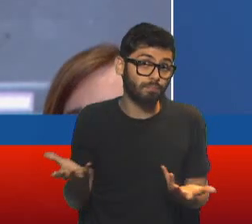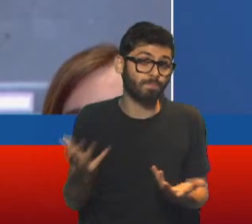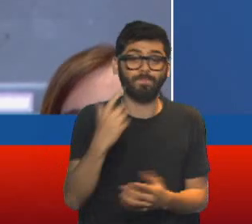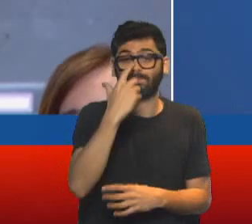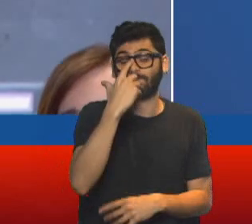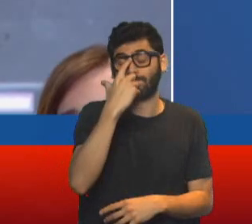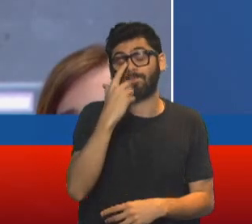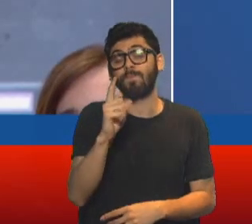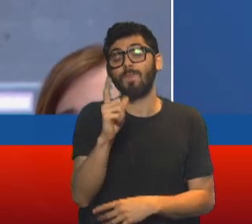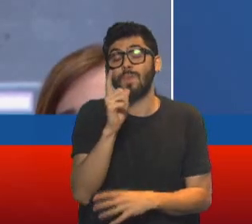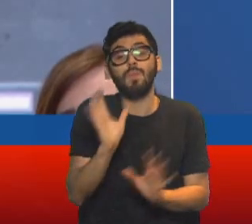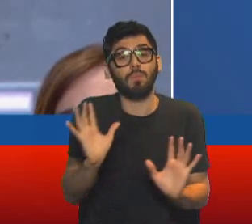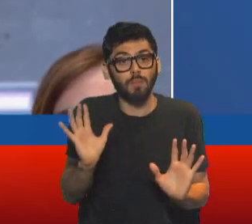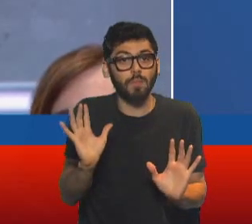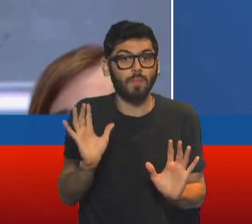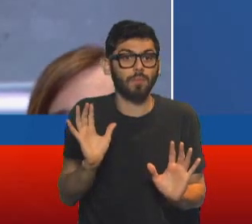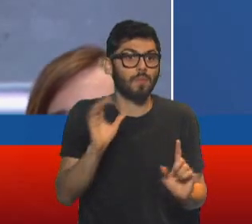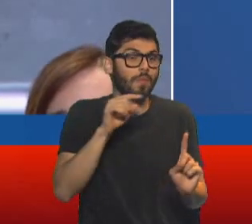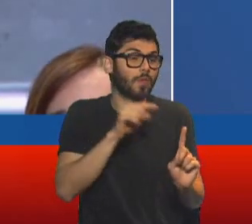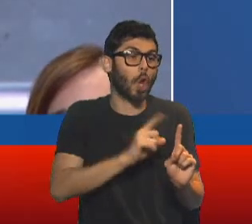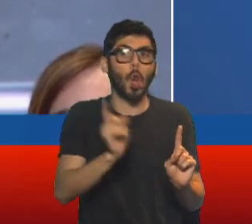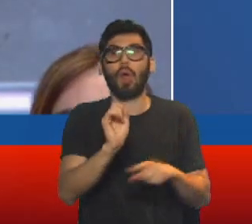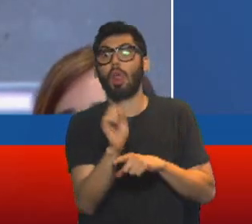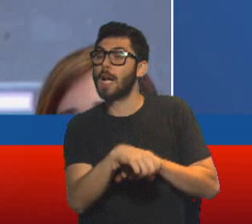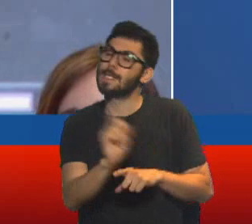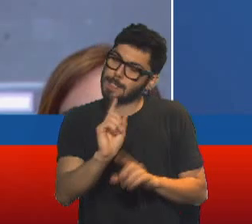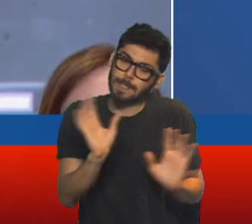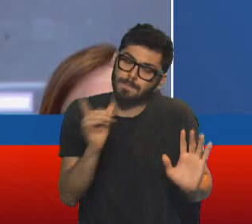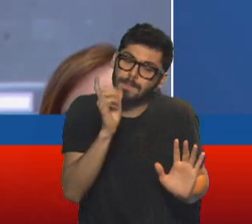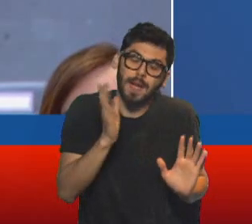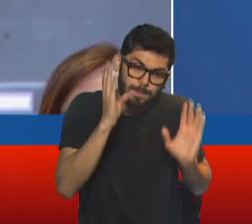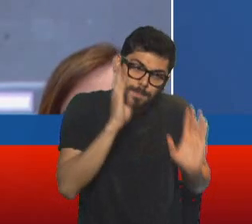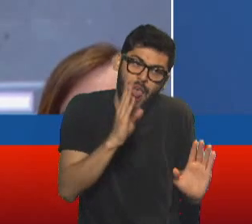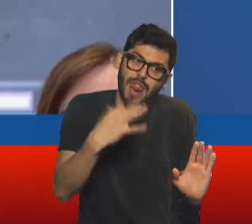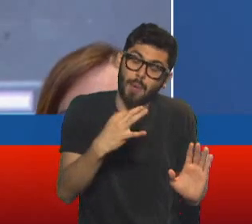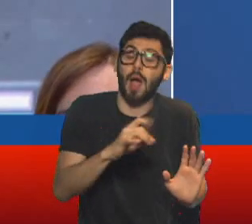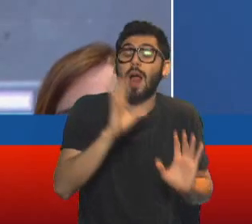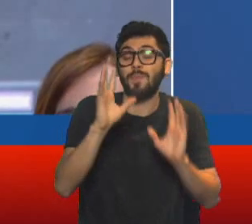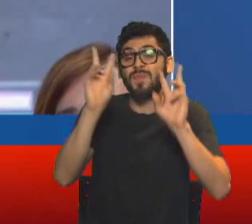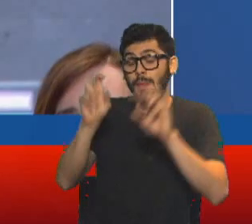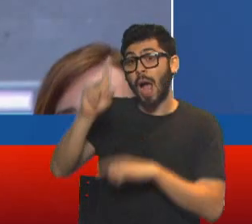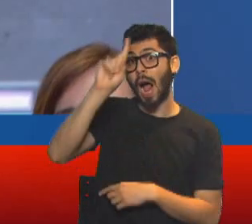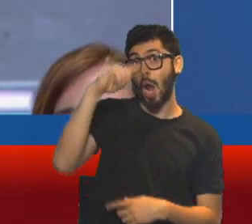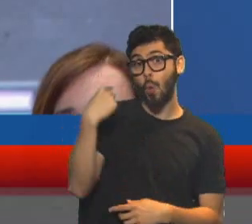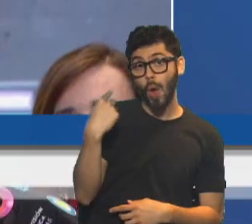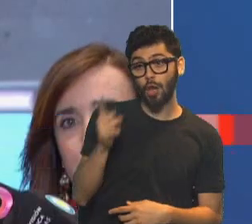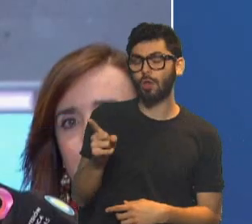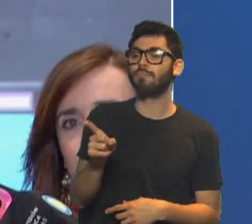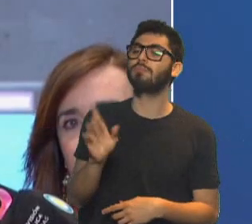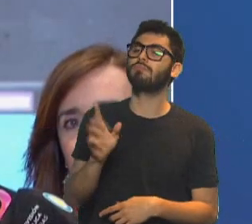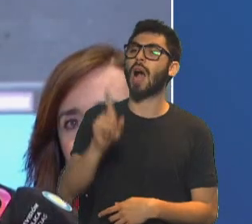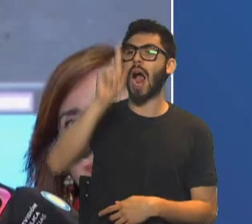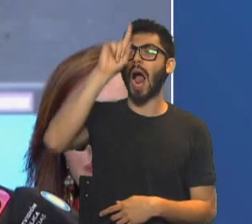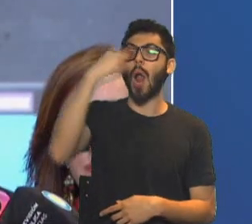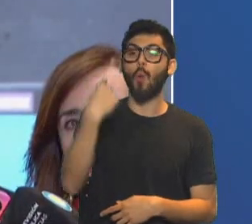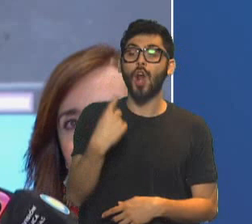hay que mirarlo con detenimiento. Pero respecto a Alberto Fernández, él cuando dice hemos recibido